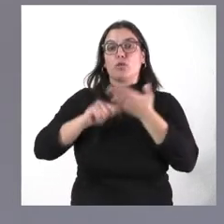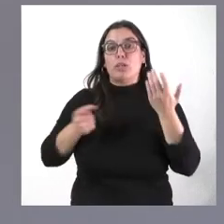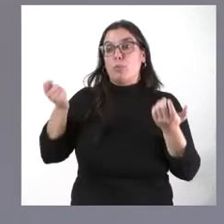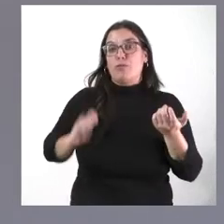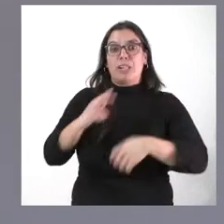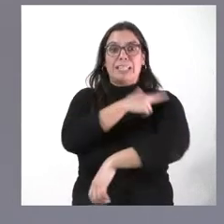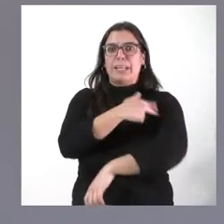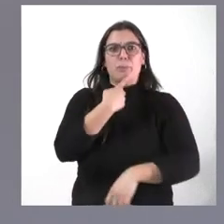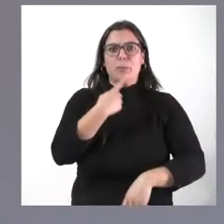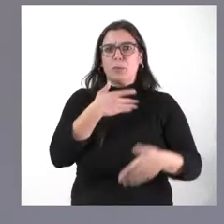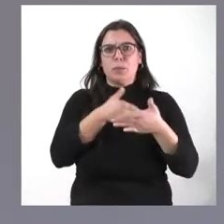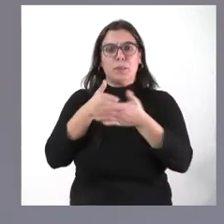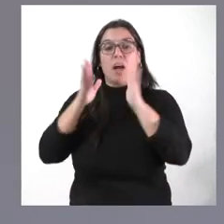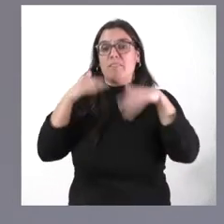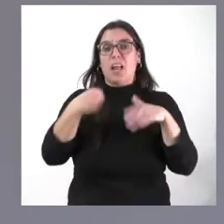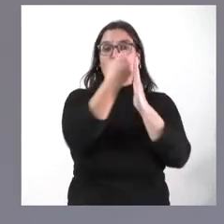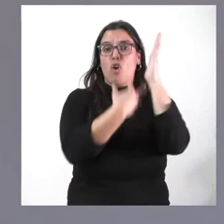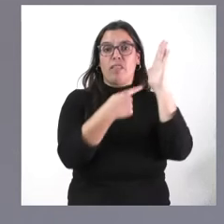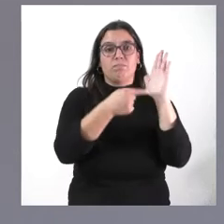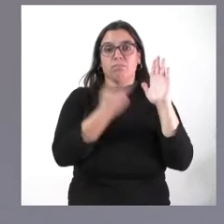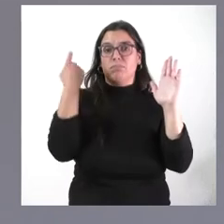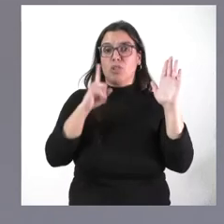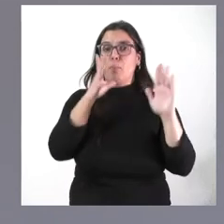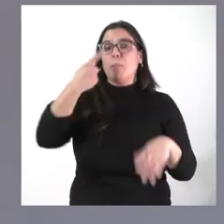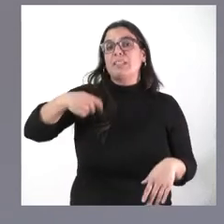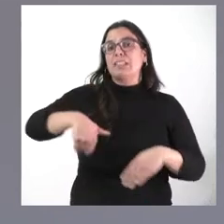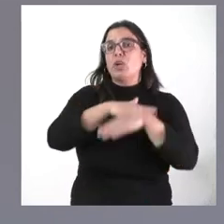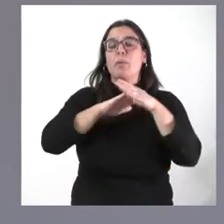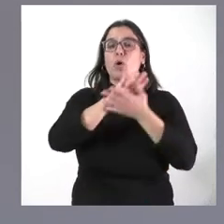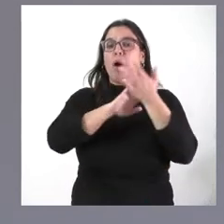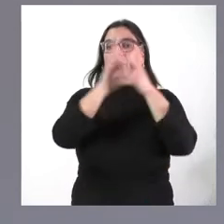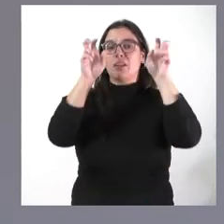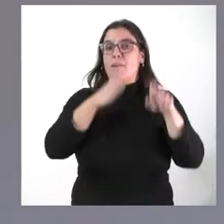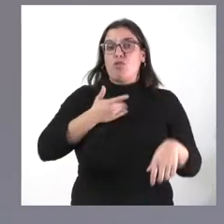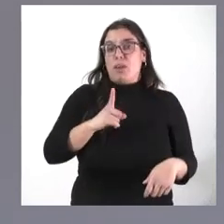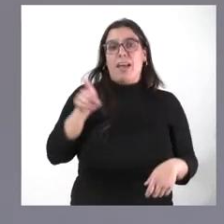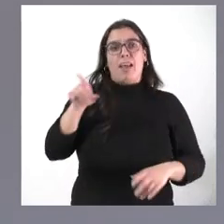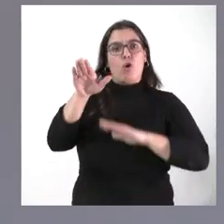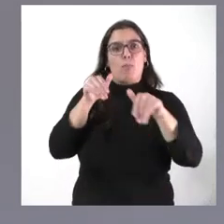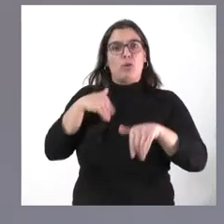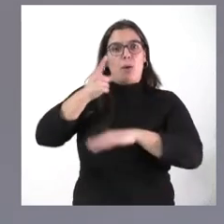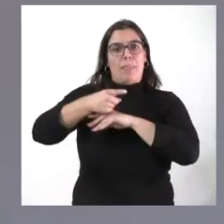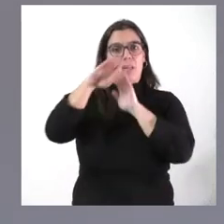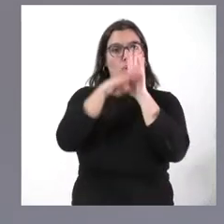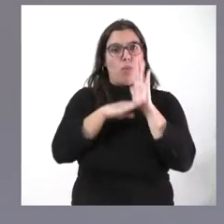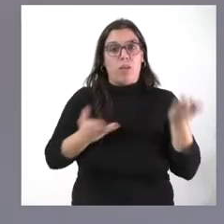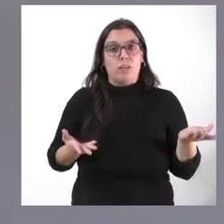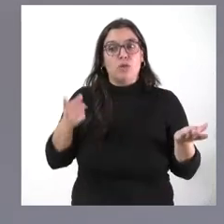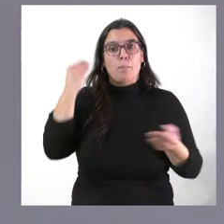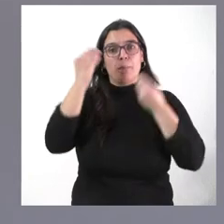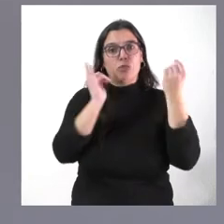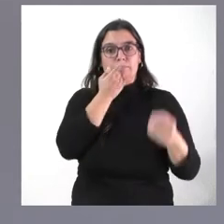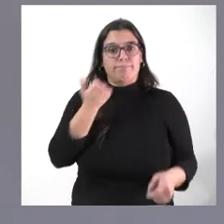ese tema no se metió en el orden del día de la conferencia de presidentes porque no quiso el presidente del gobierno que es el que fija la convocatoria y el orden del día y yo creo que es un error